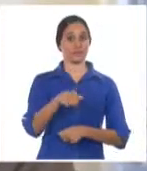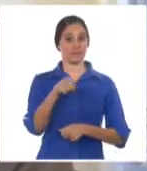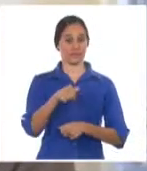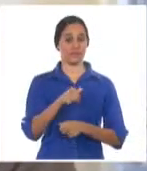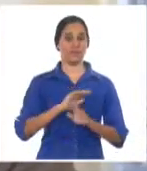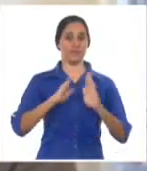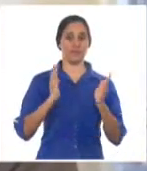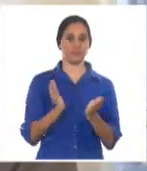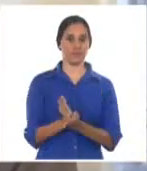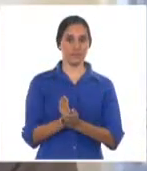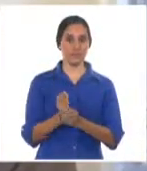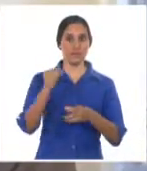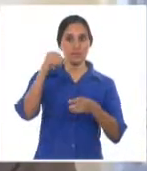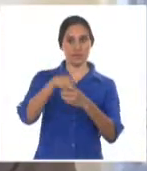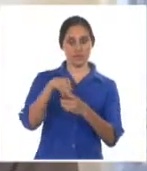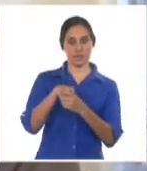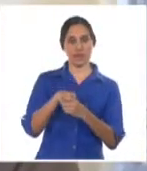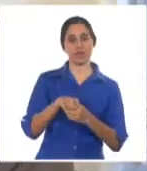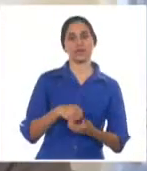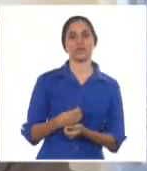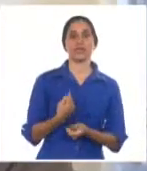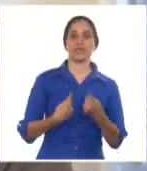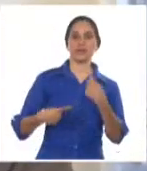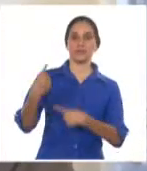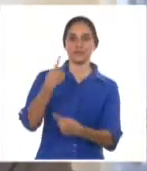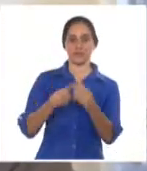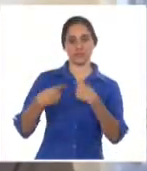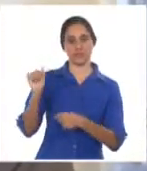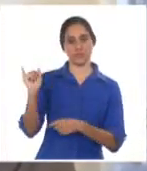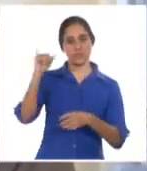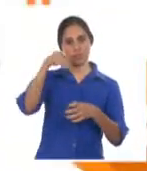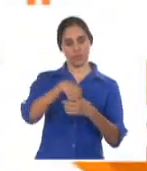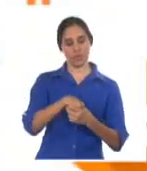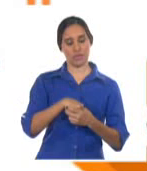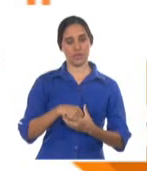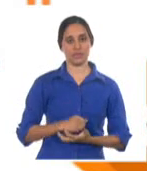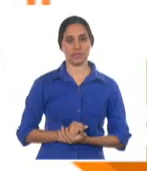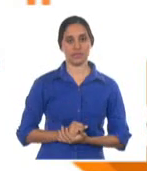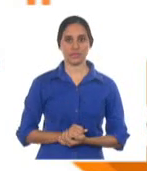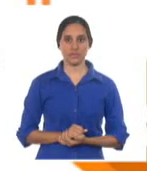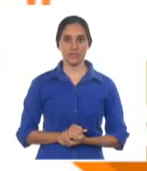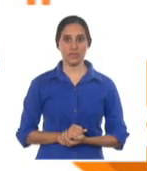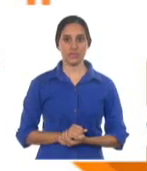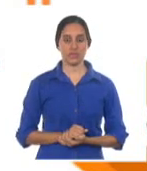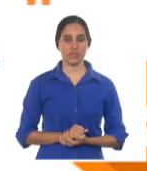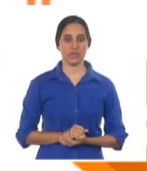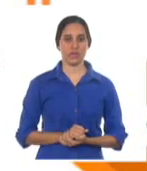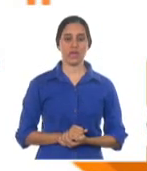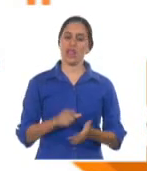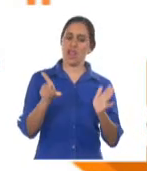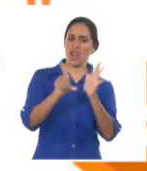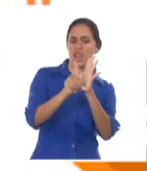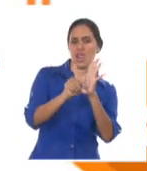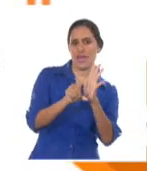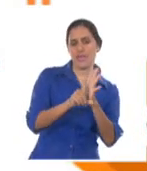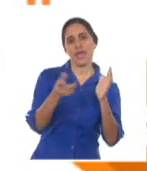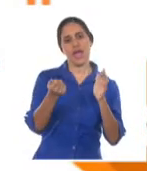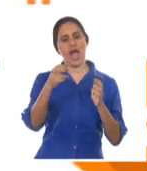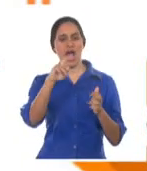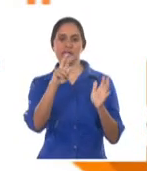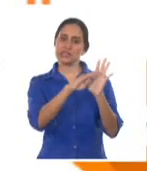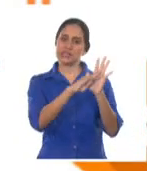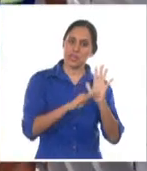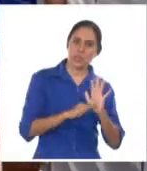equidad parten desde la Constitución y se derivan al resto de las leyes de desarrollo. Aunque se cuentan con leyes, con la estrategia y